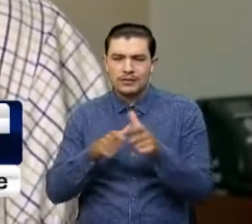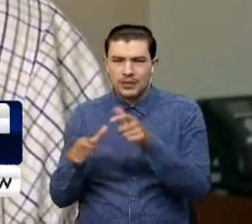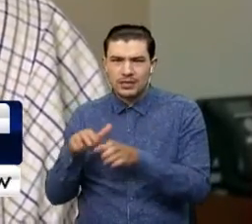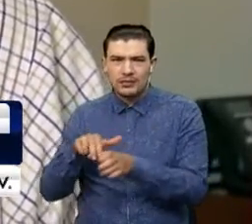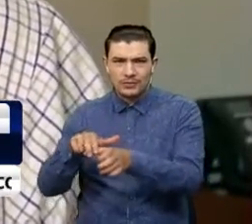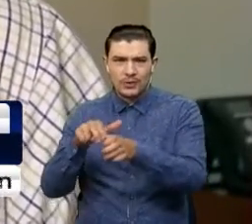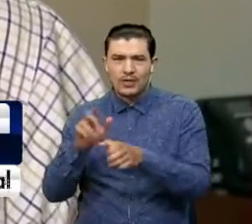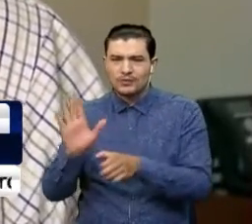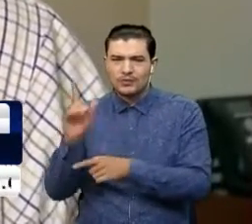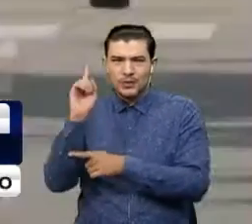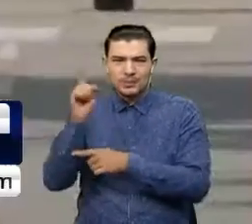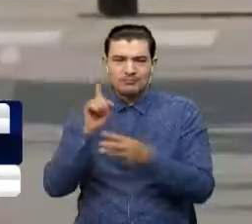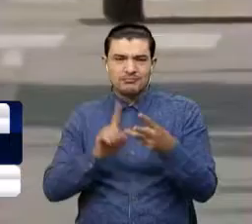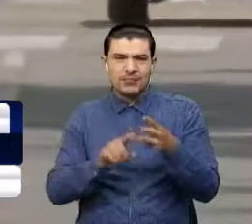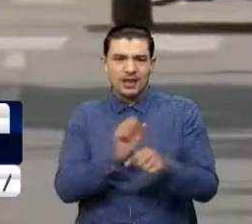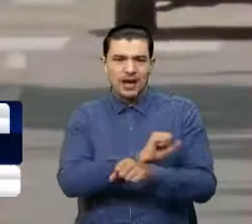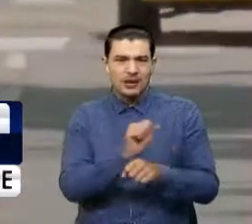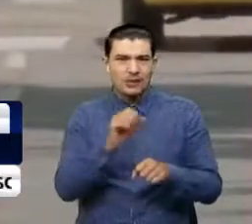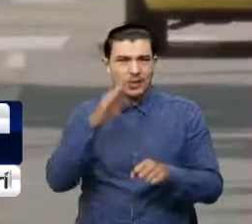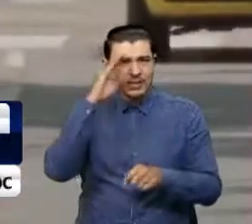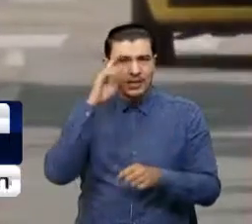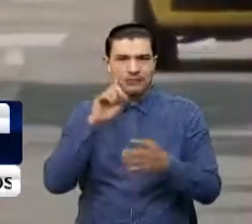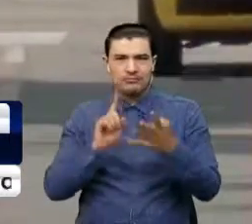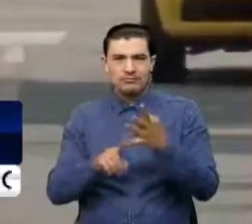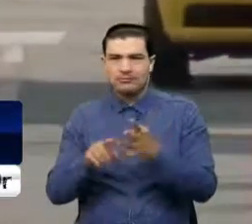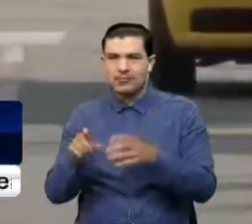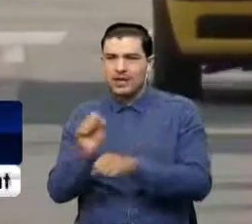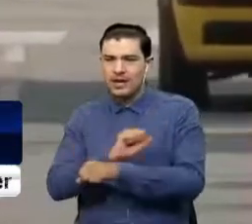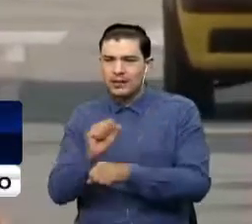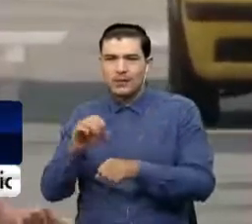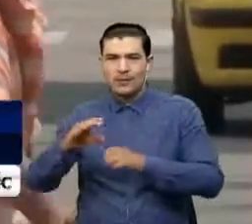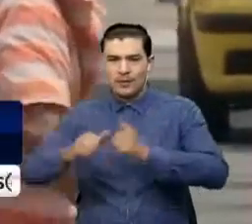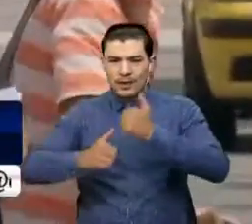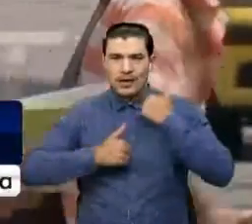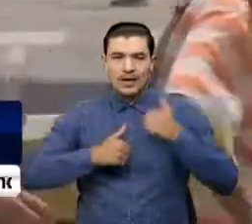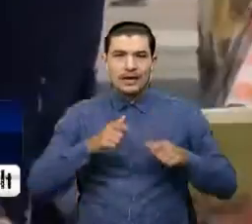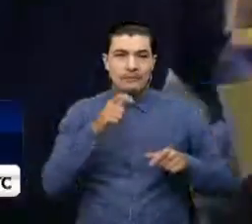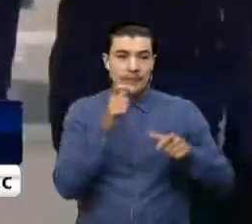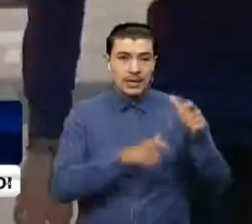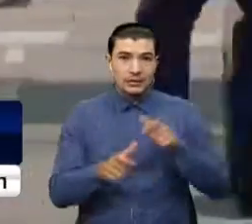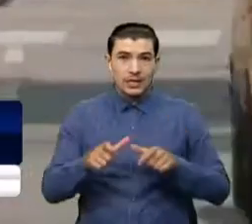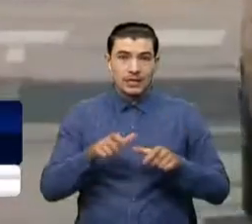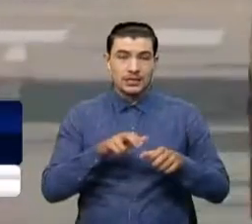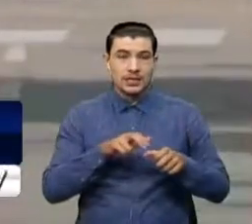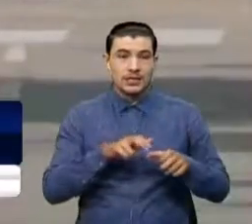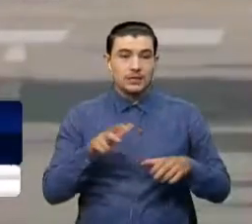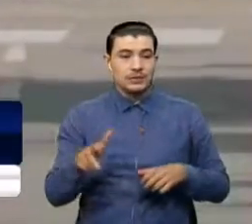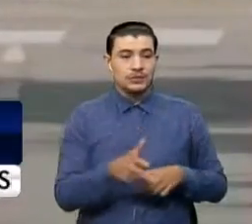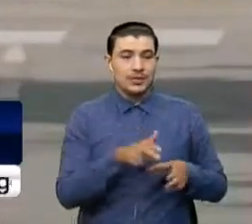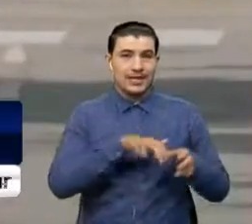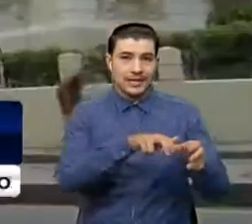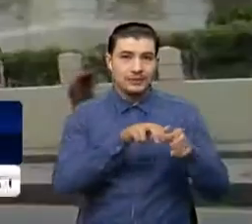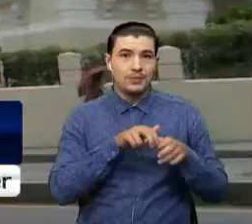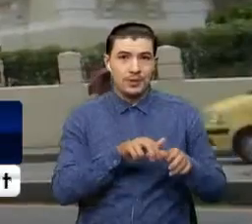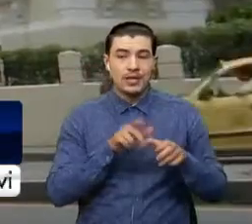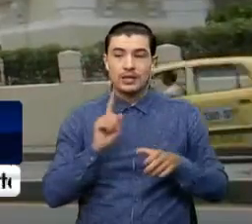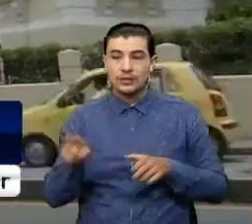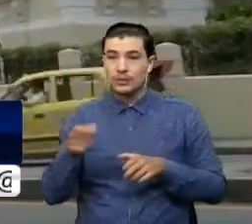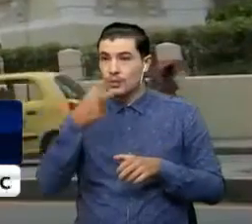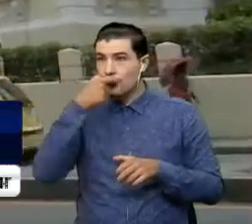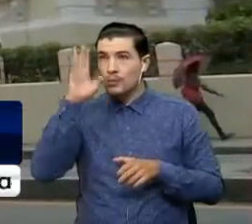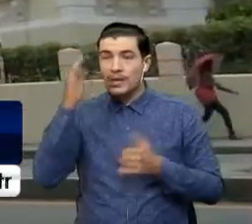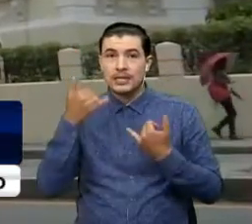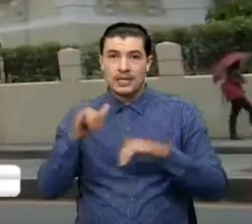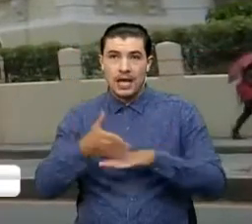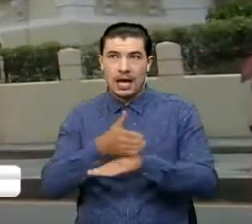los vehículos de la policía de ejército los mensajeros que estén debidamente autorizados por la dirección de tránsito que ya